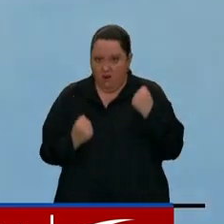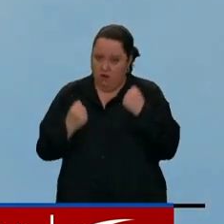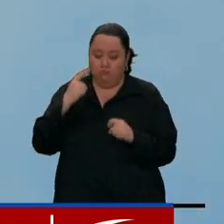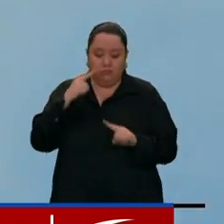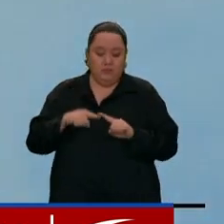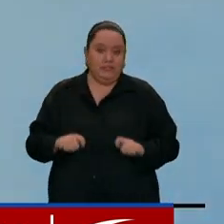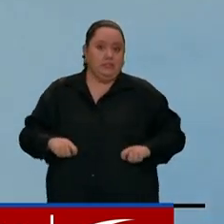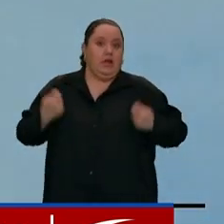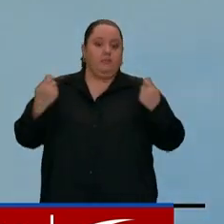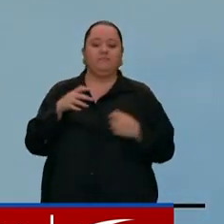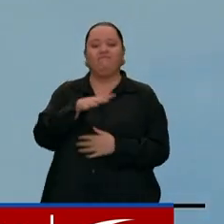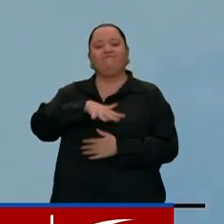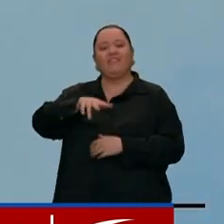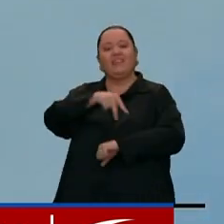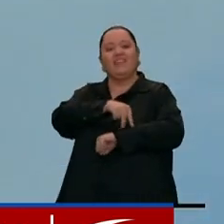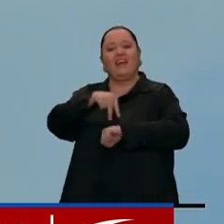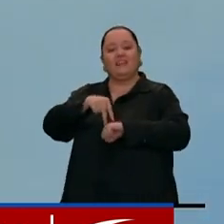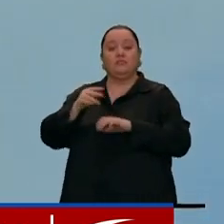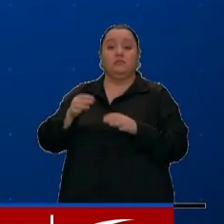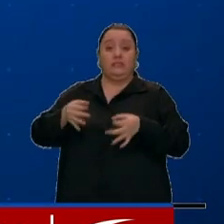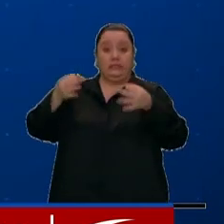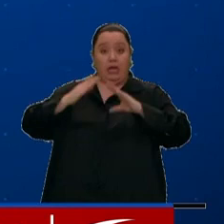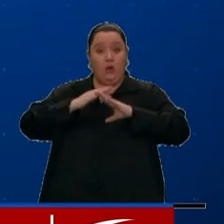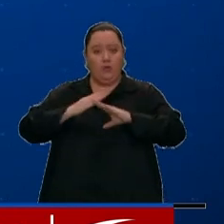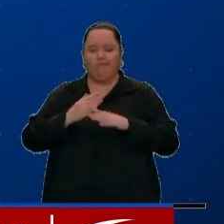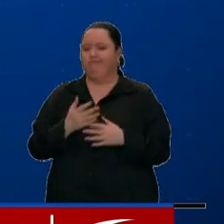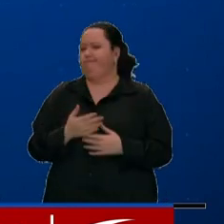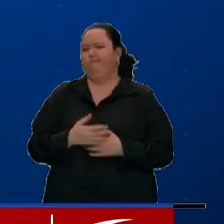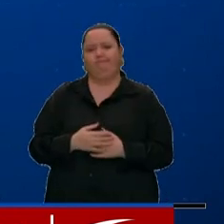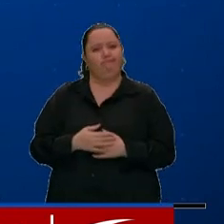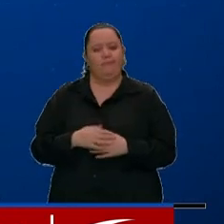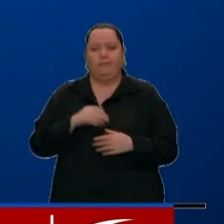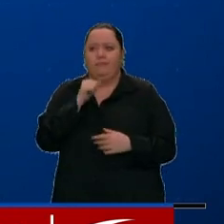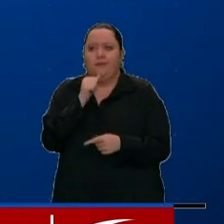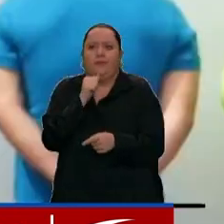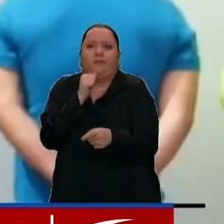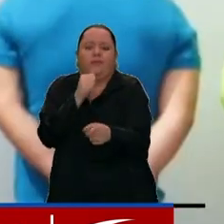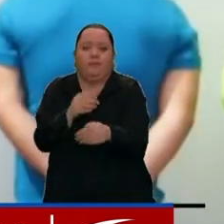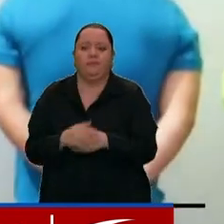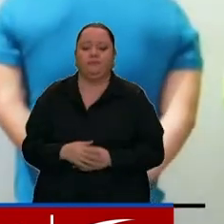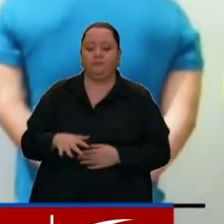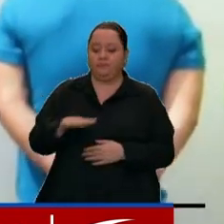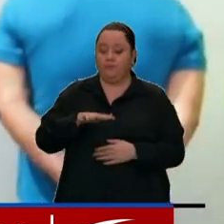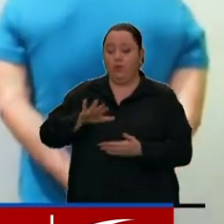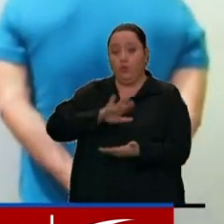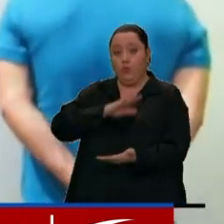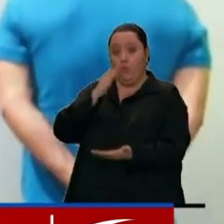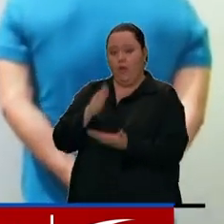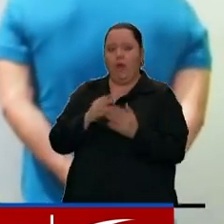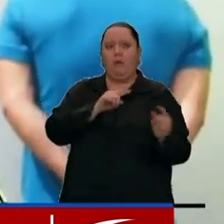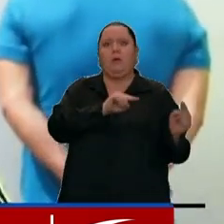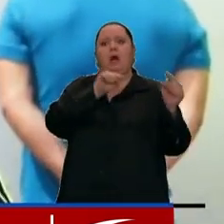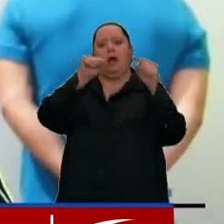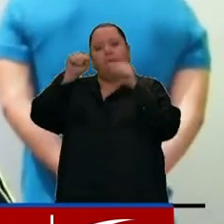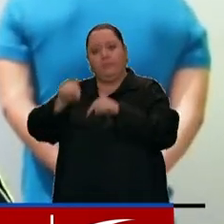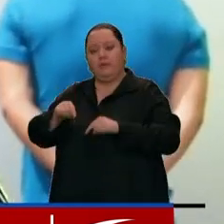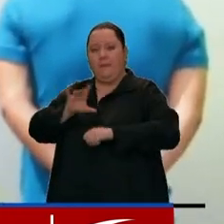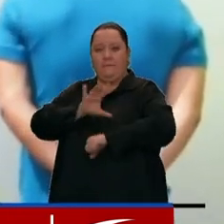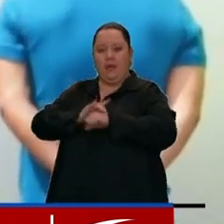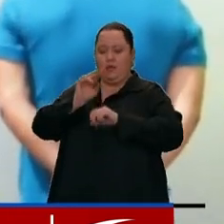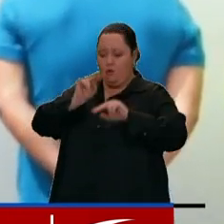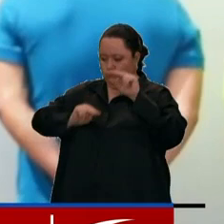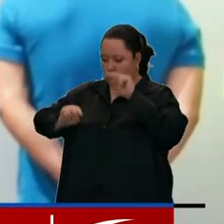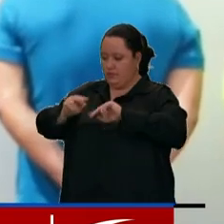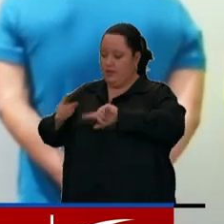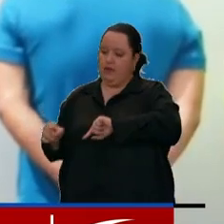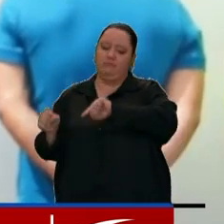y es que nariño la situación de seguridad se agudiza con los días llegamos Pues a tumaco se hizo la evaluación médica correspondiente llegó